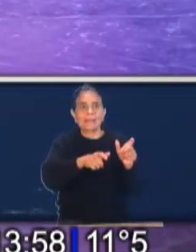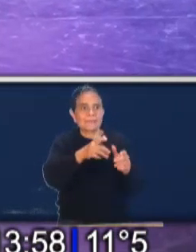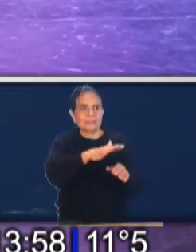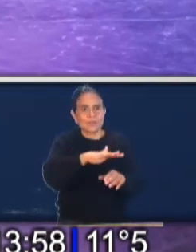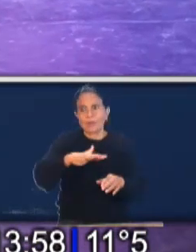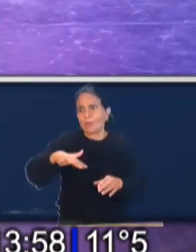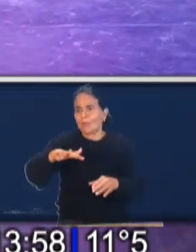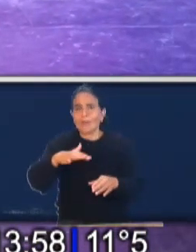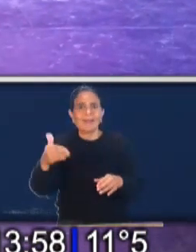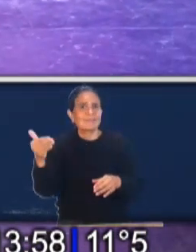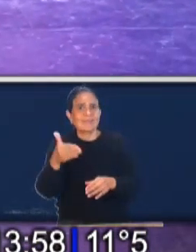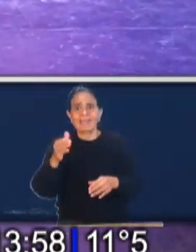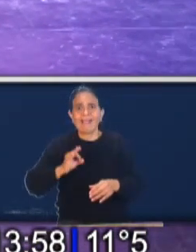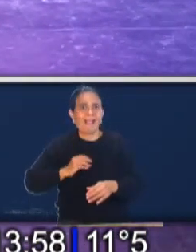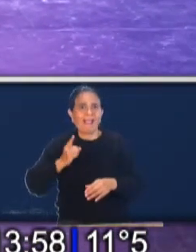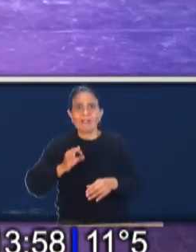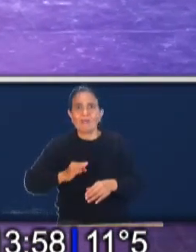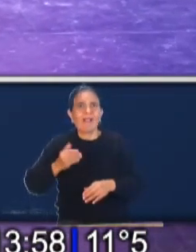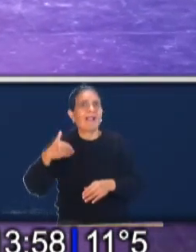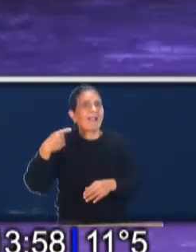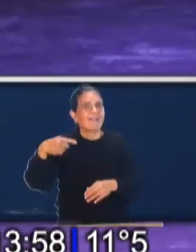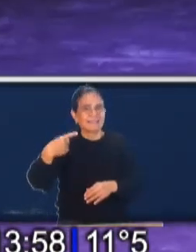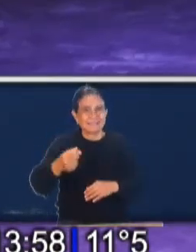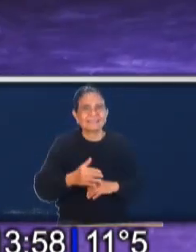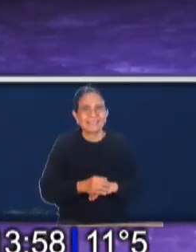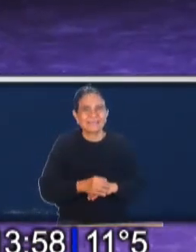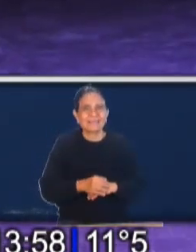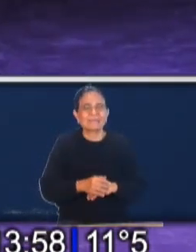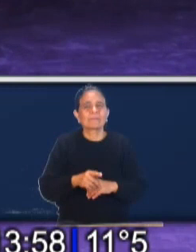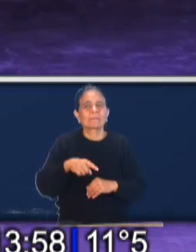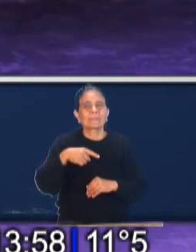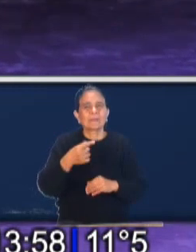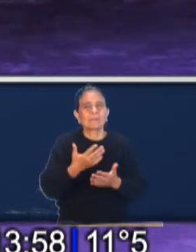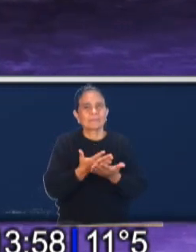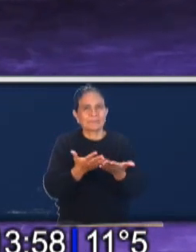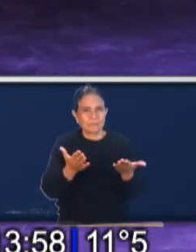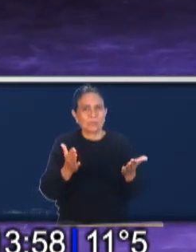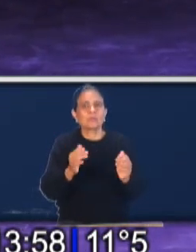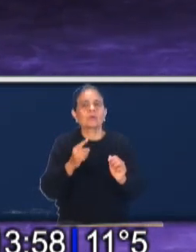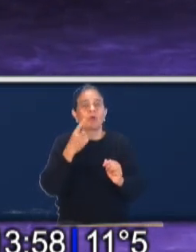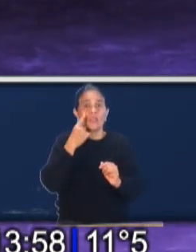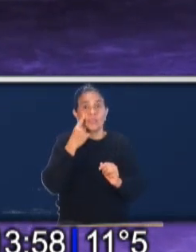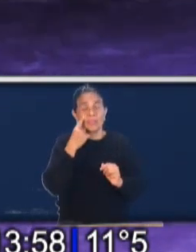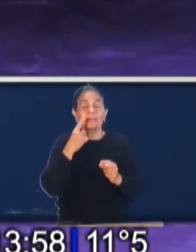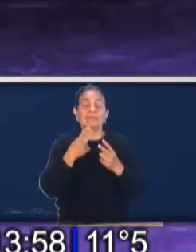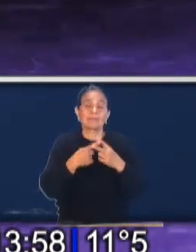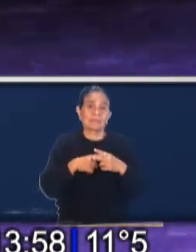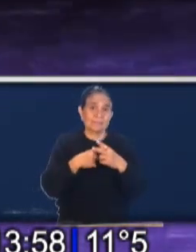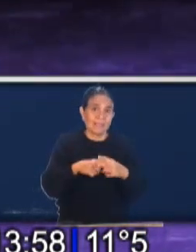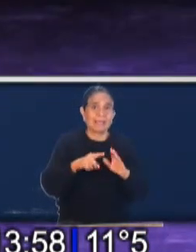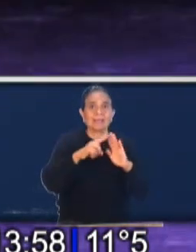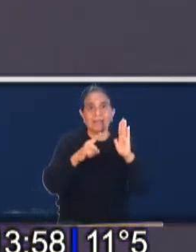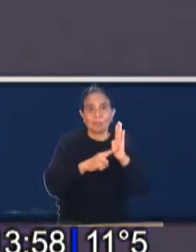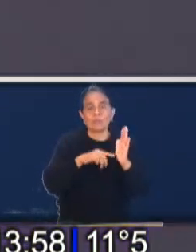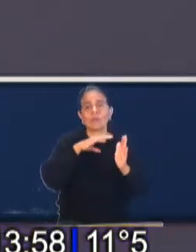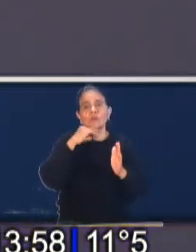que viene todos los años en las distintas ediciones. Y después, los espacios públicos, como los talleres municipales de La Punta y de Justo Darac,